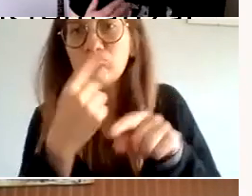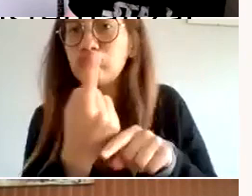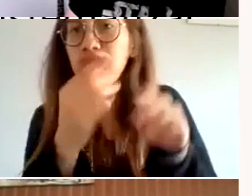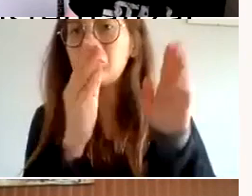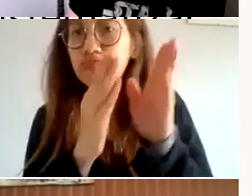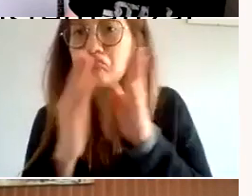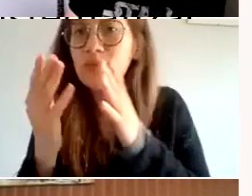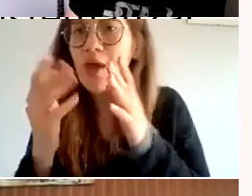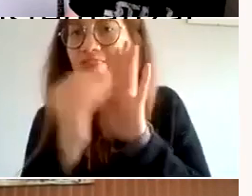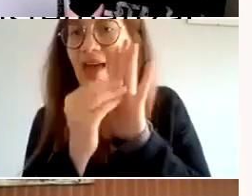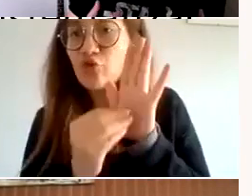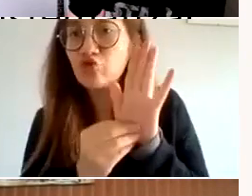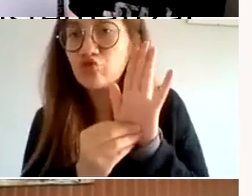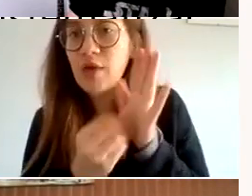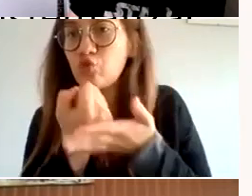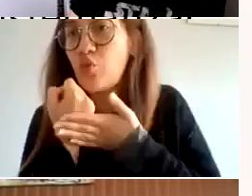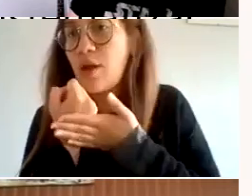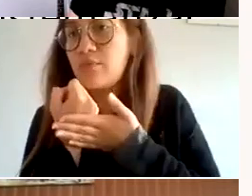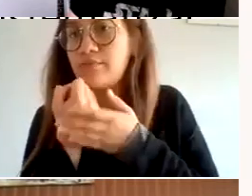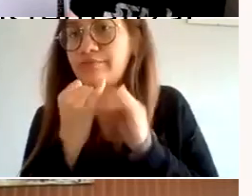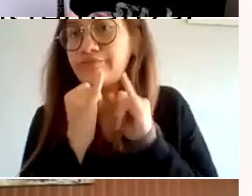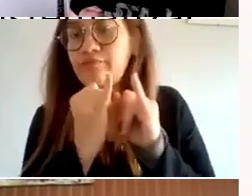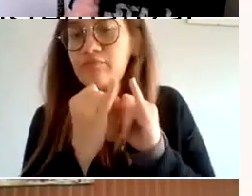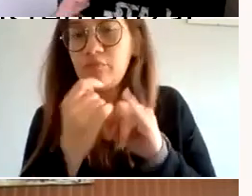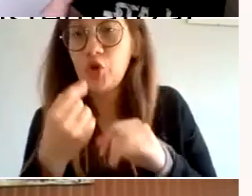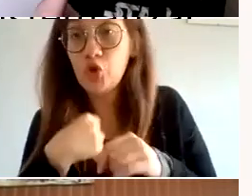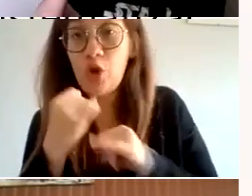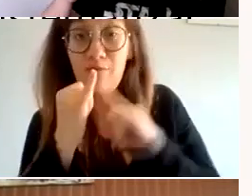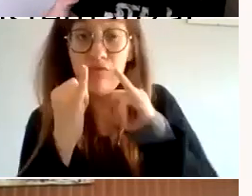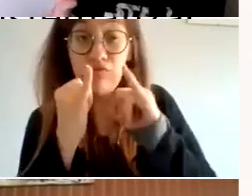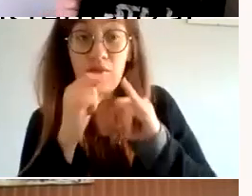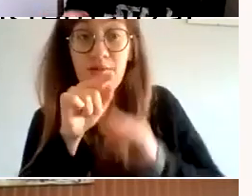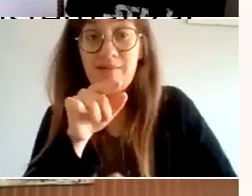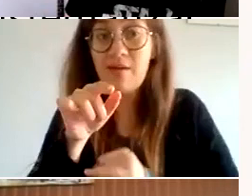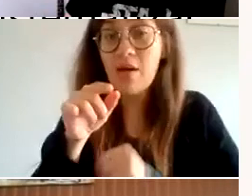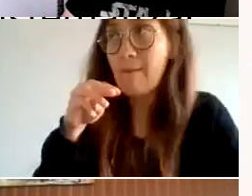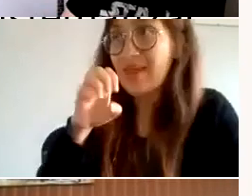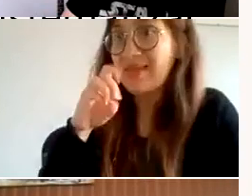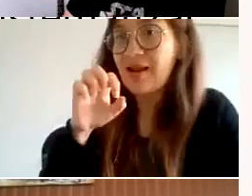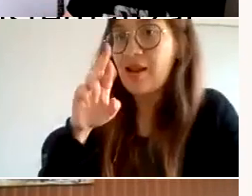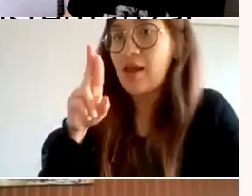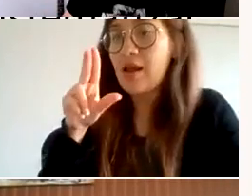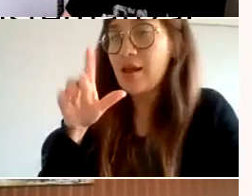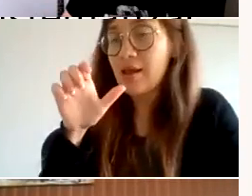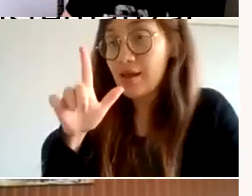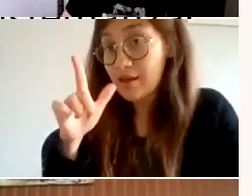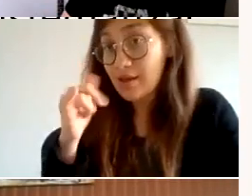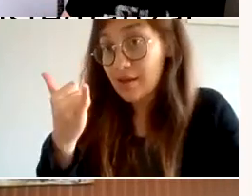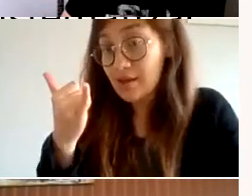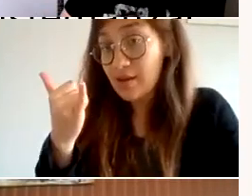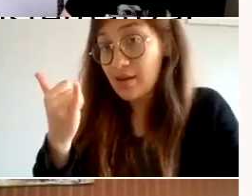ordenar todos esos datos o toda la información para ayudarte a escribir tu